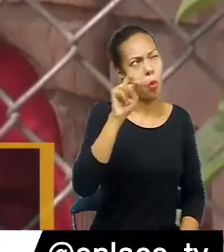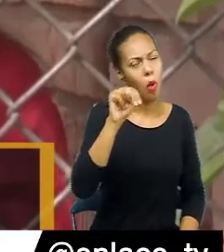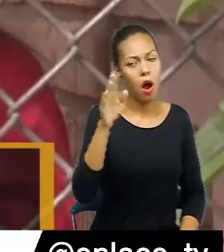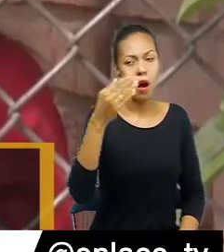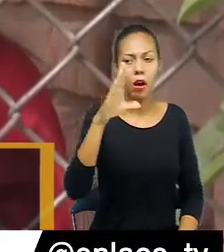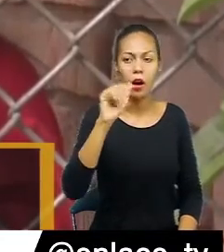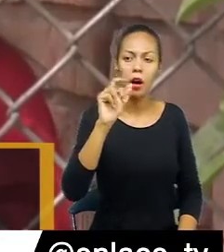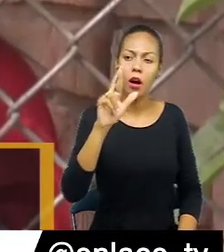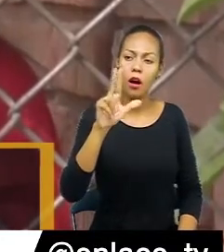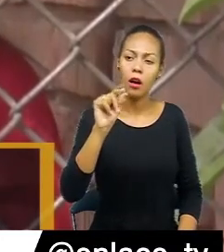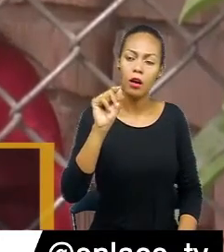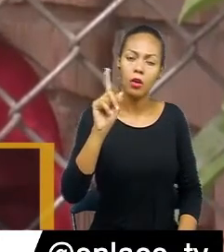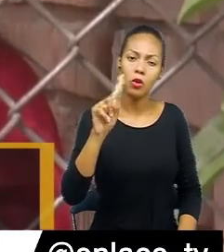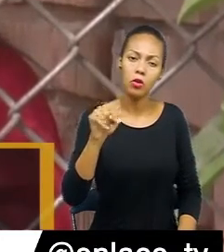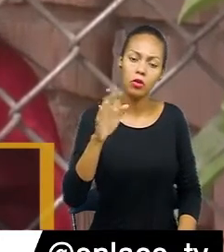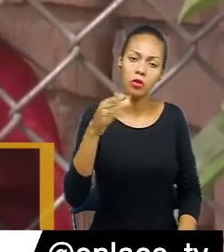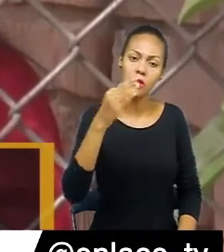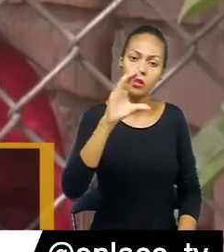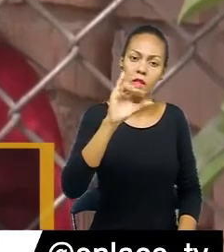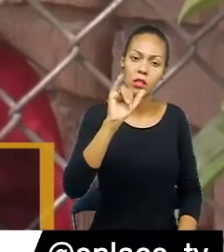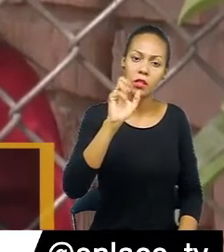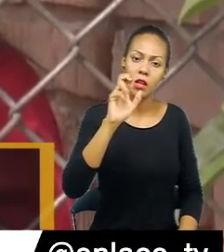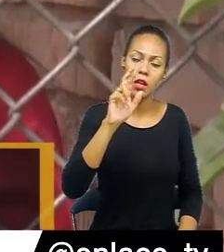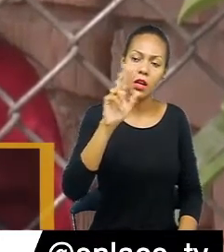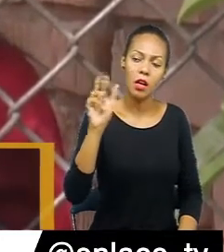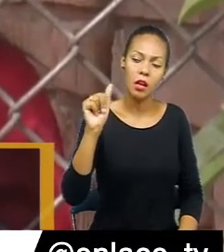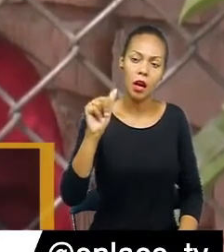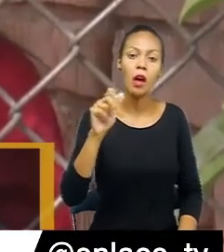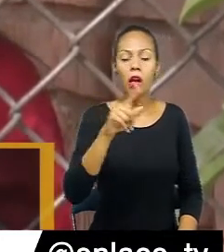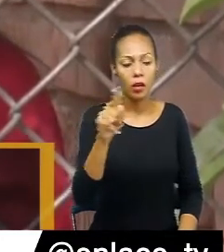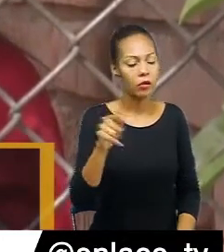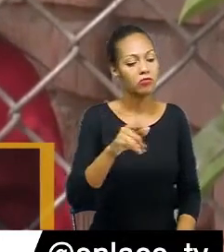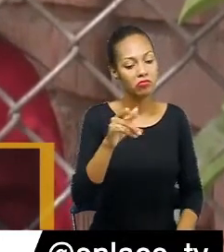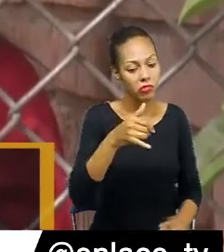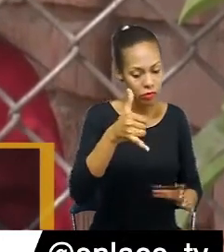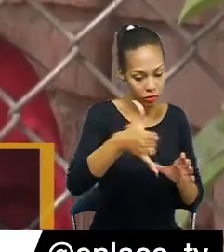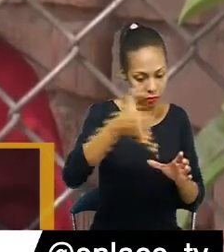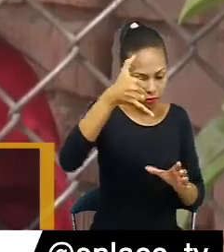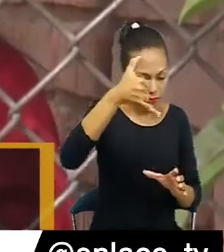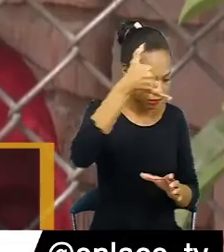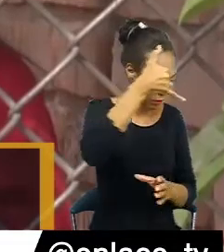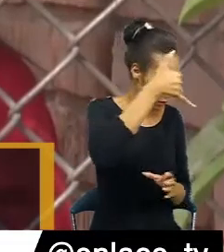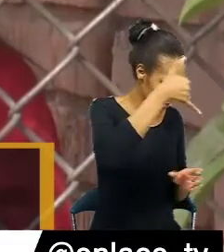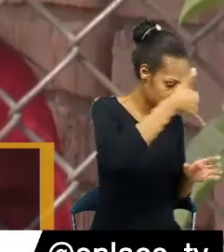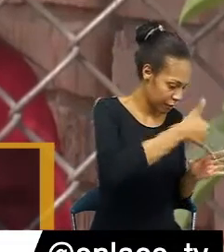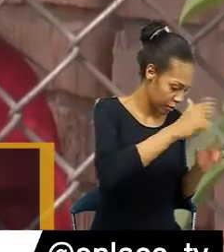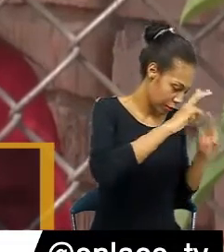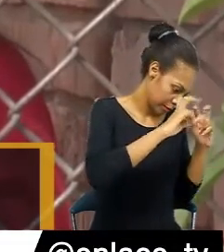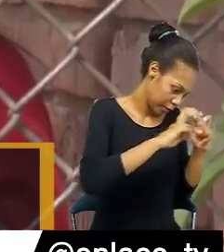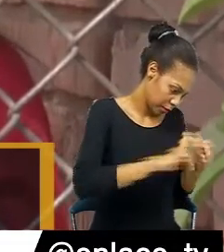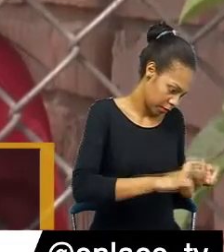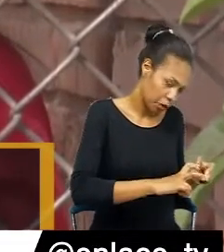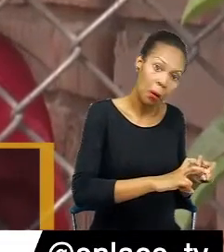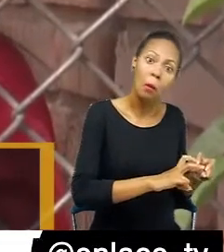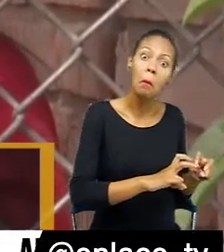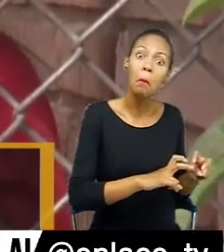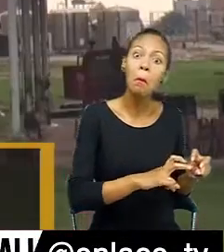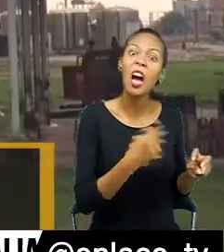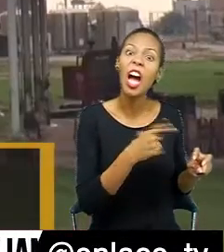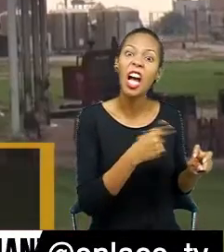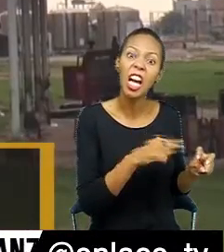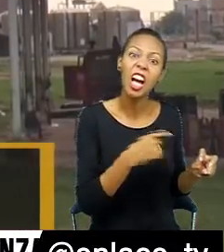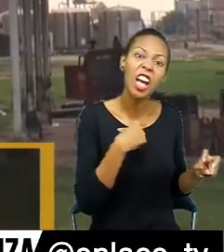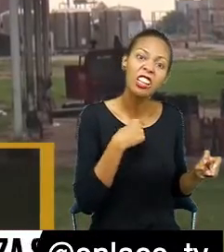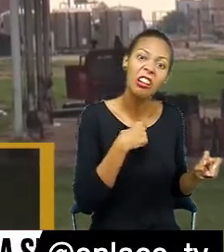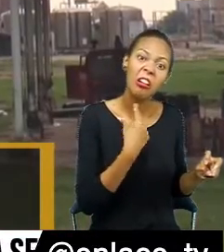la del doctor Juan Carlos Sierra, ellos mandaron a tomar las muestras, pero la verdad hasta el sol de hoy nunca se supo con qué estaba contaminado porque sinceramente